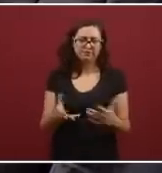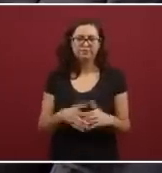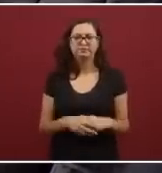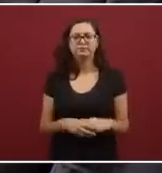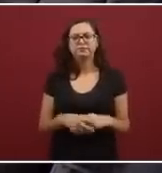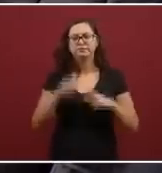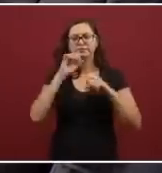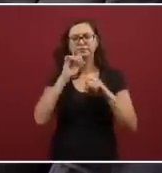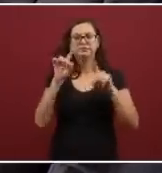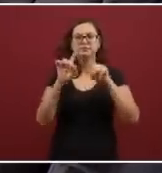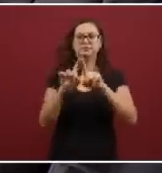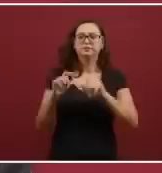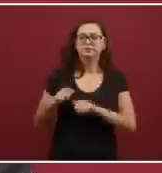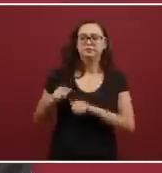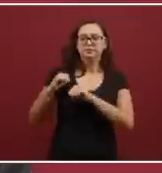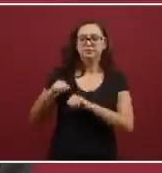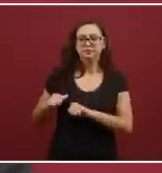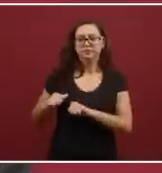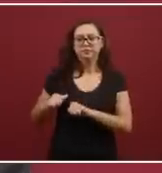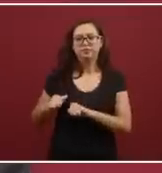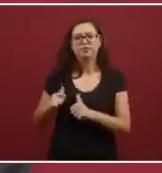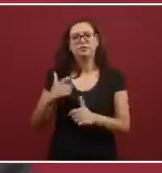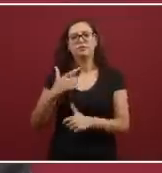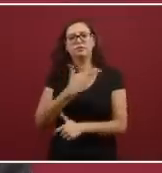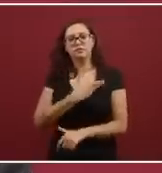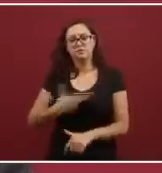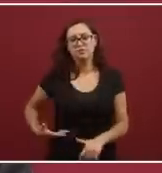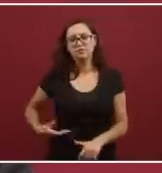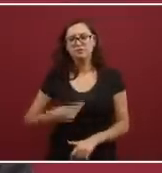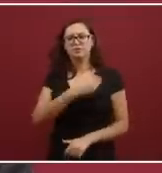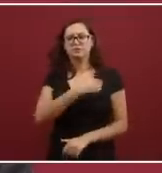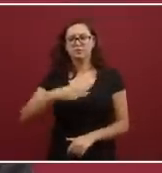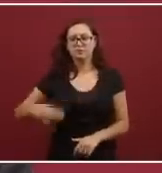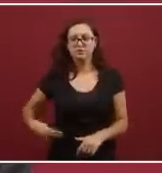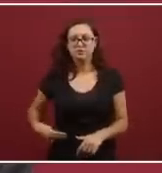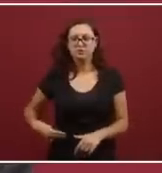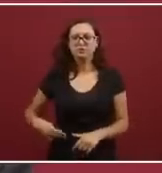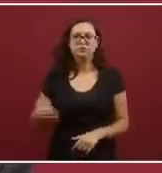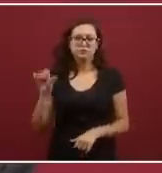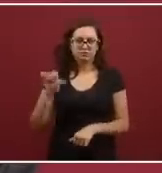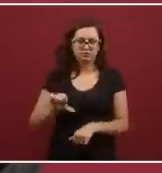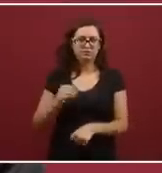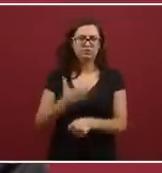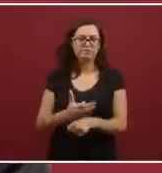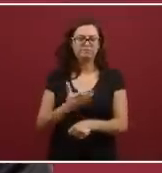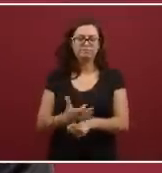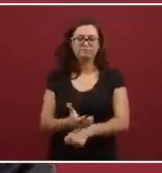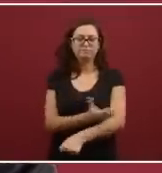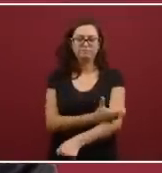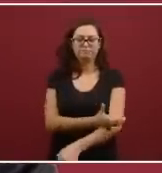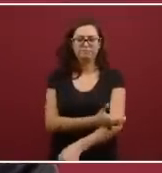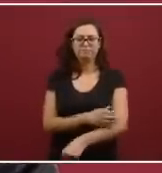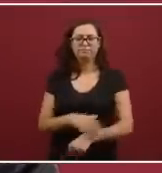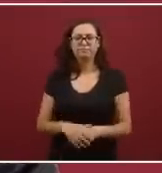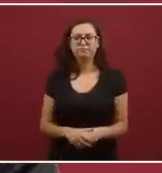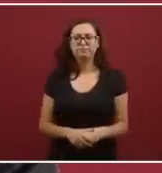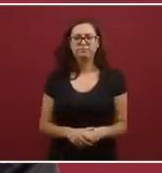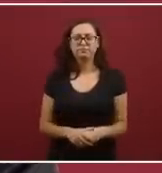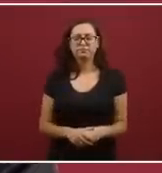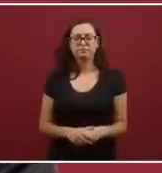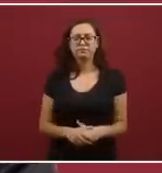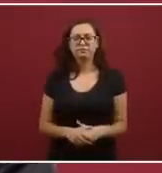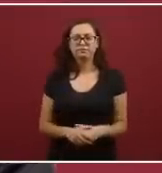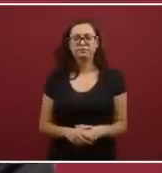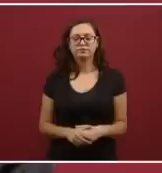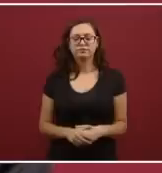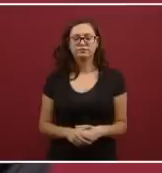las autoridades, a los presidentes municipales que nos acompañen aquí y, si lo desean,